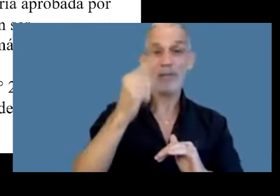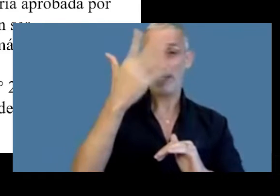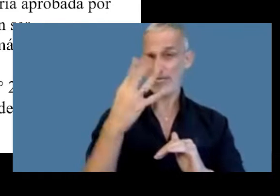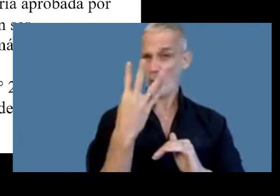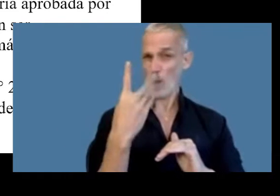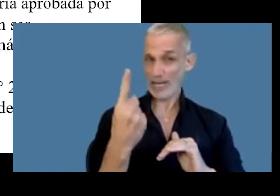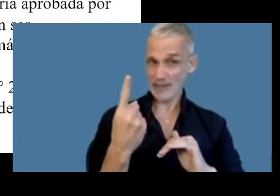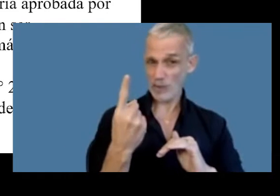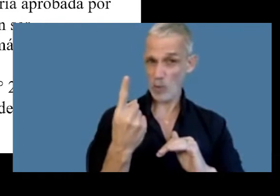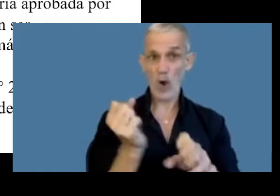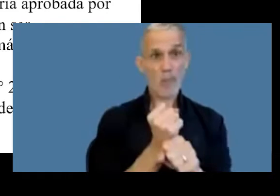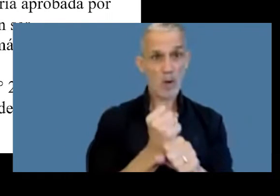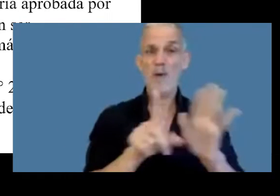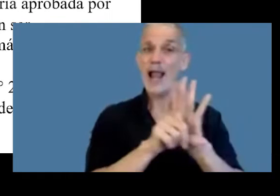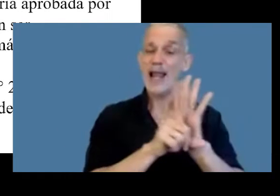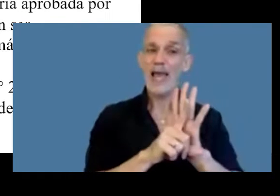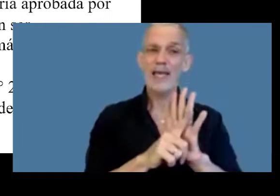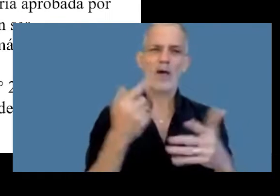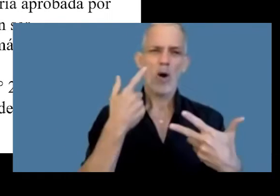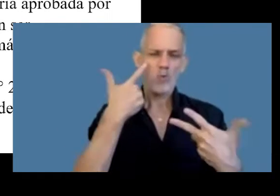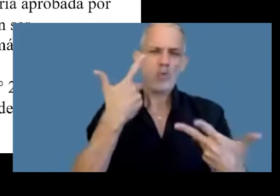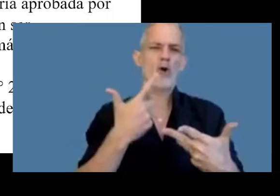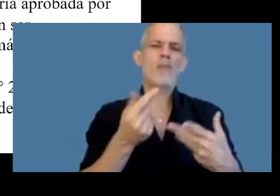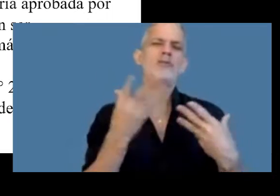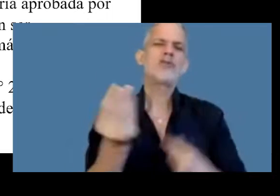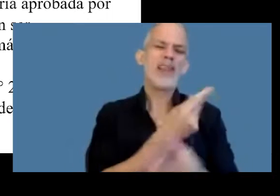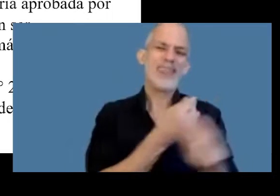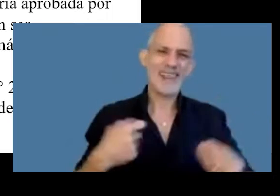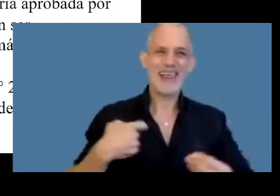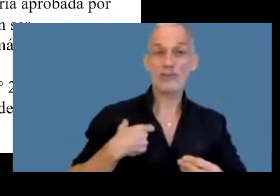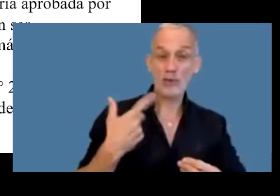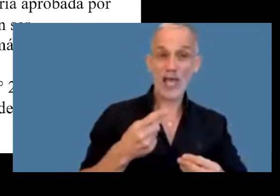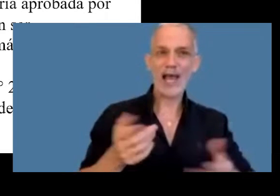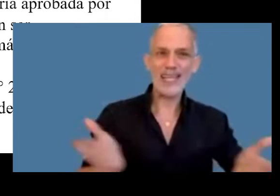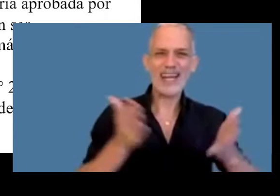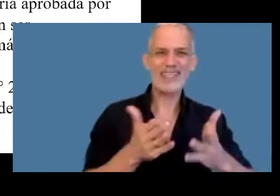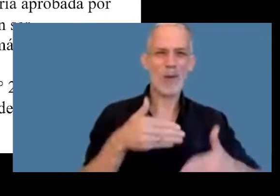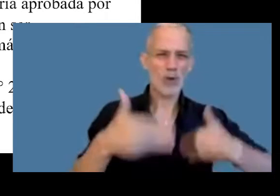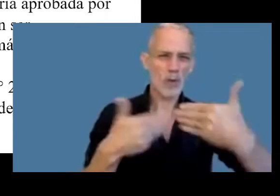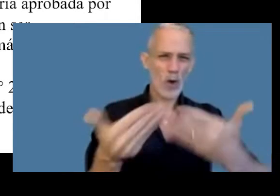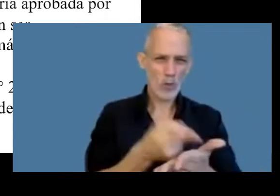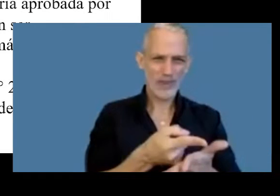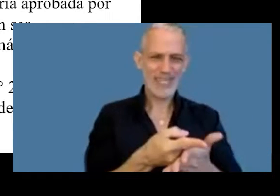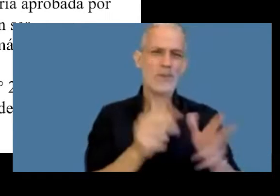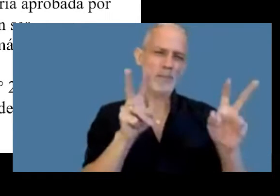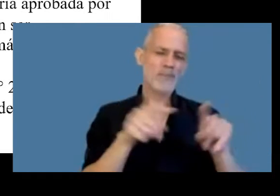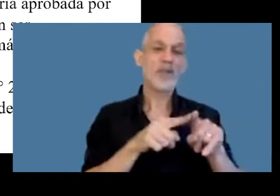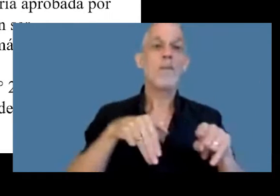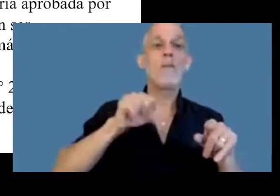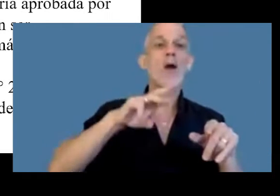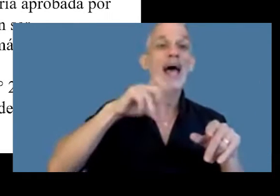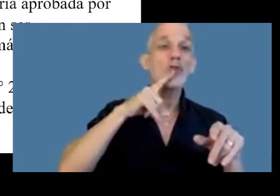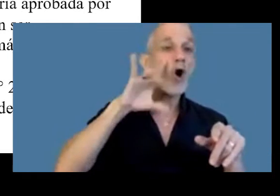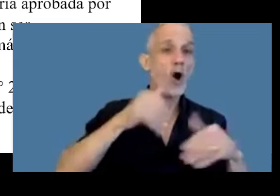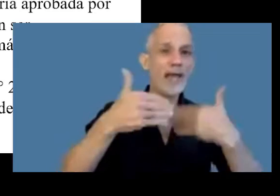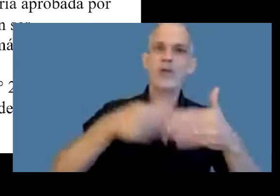27.541, ley conocida como de solidaridad social y reactivación productiva, moratorias